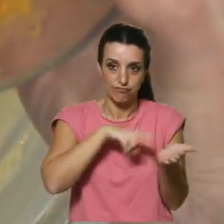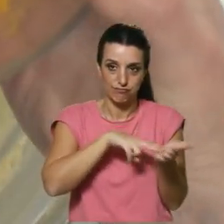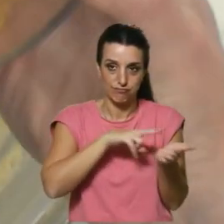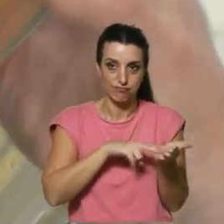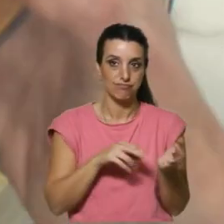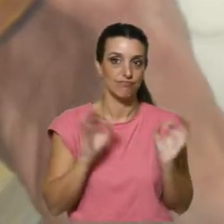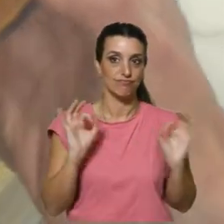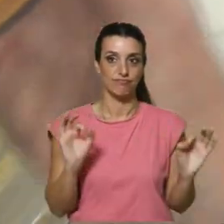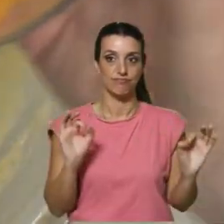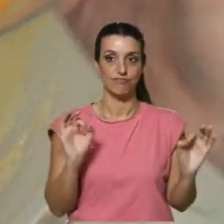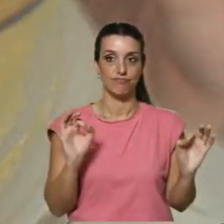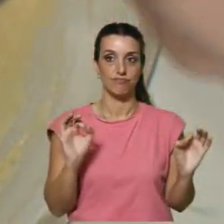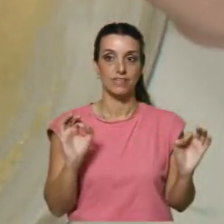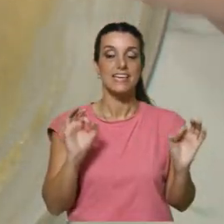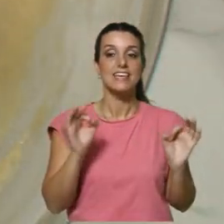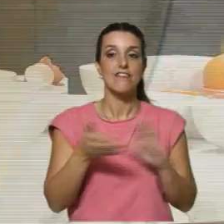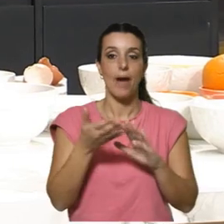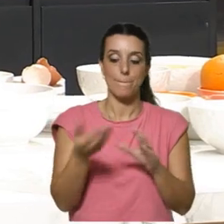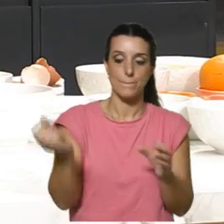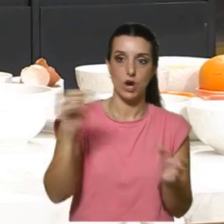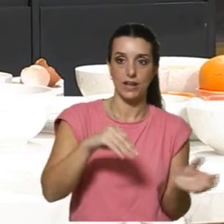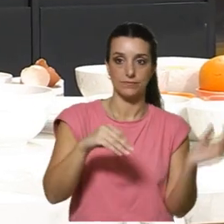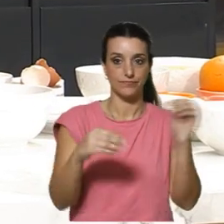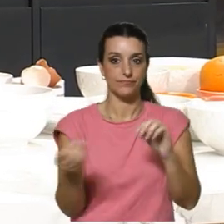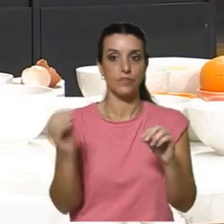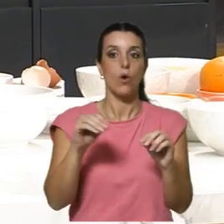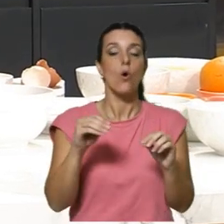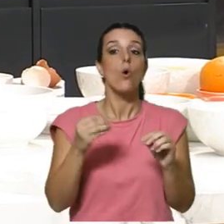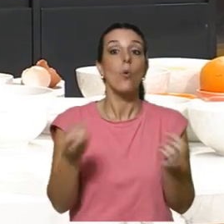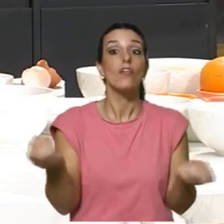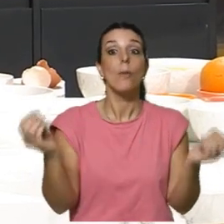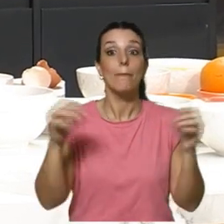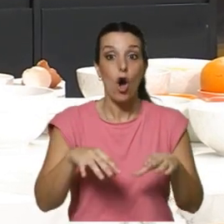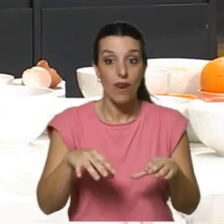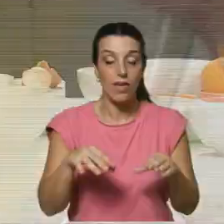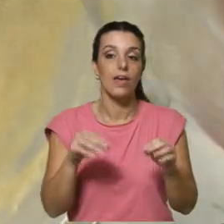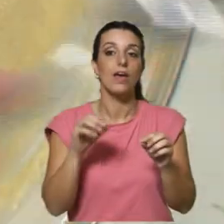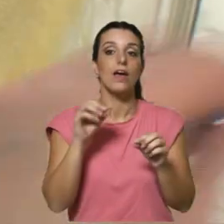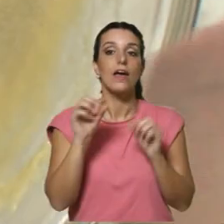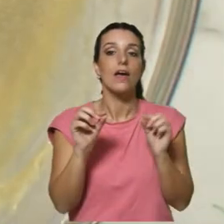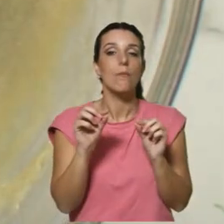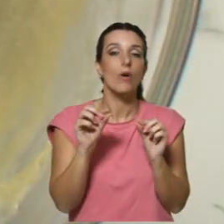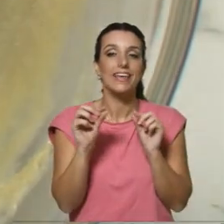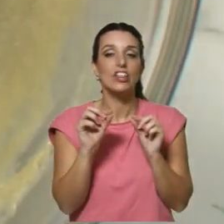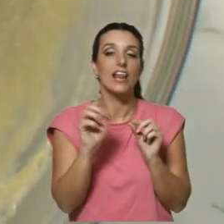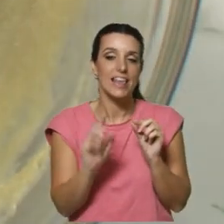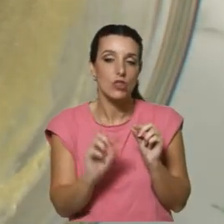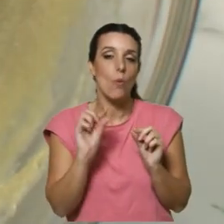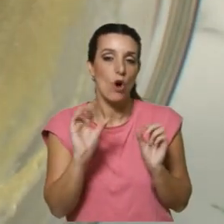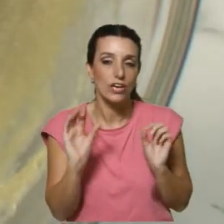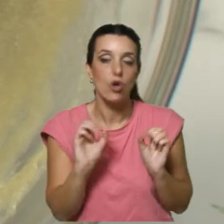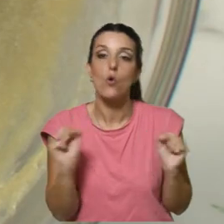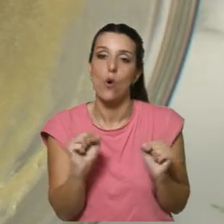Ahí. Ahí. Y se lo vas a ir incorporando. Cuando se lo incorpores, como un poquito de agua igual te va a alargar, no